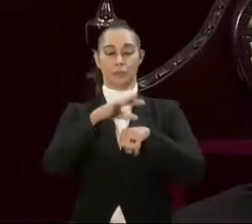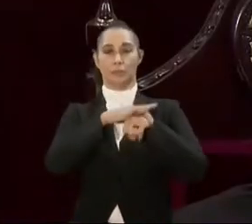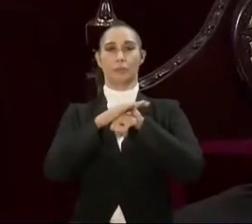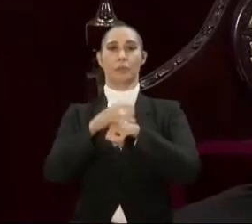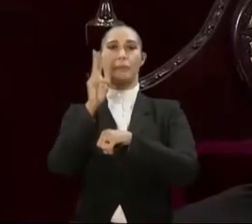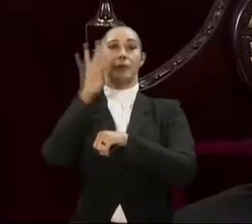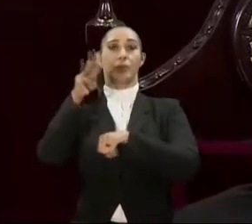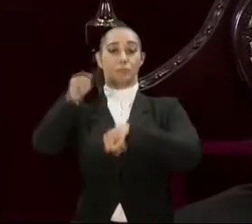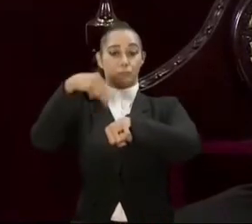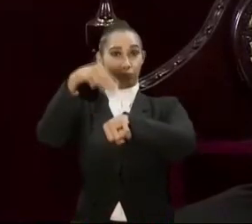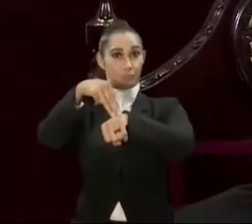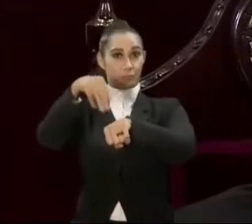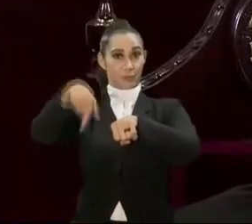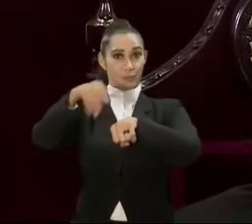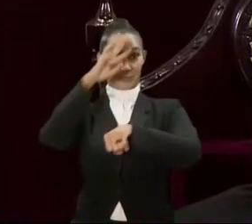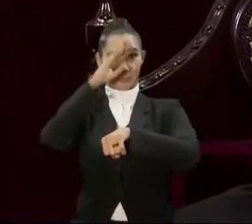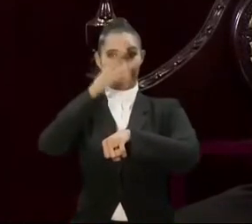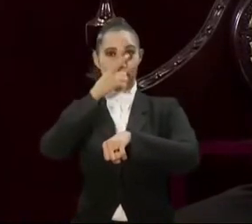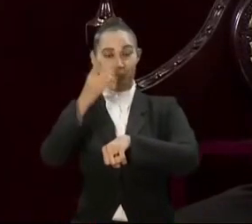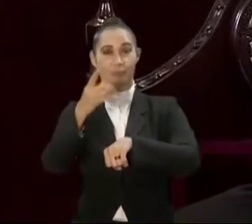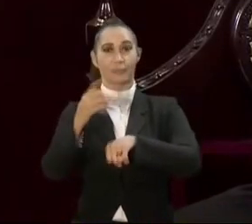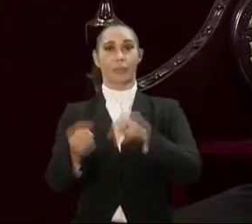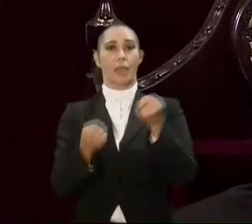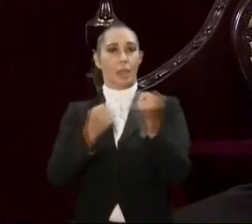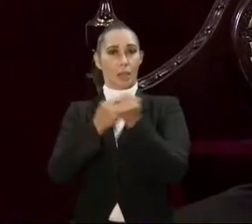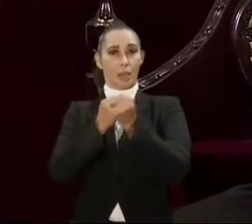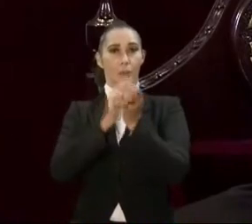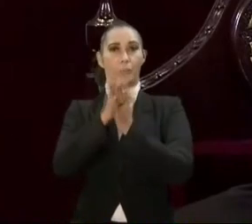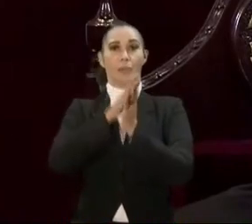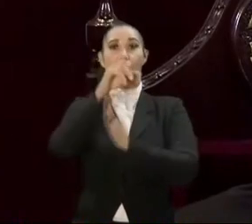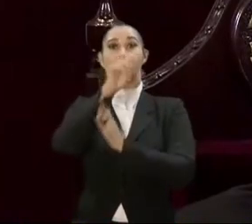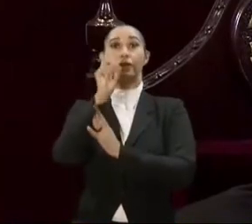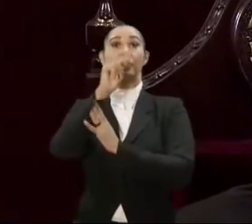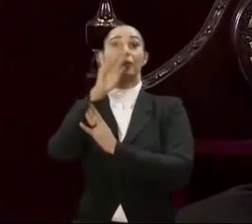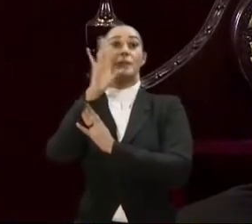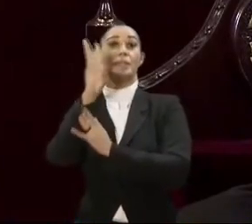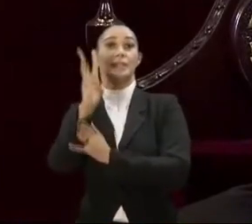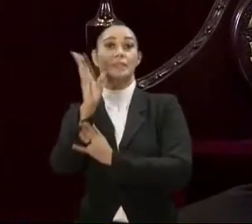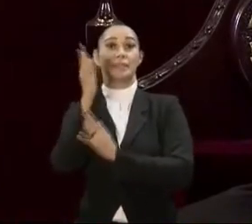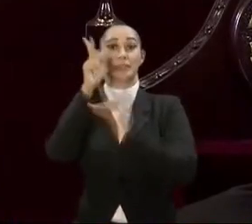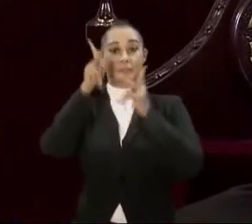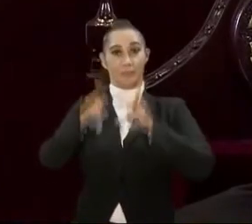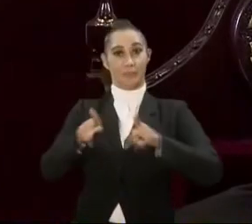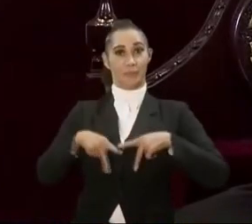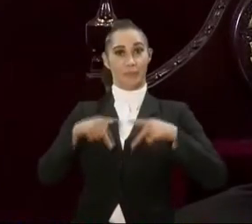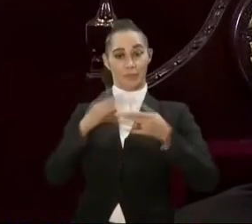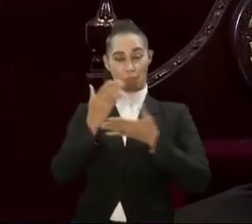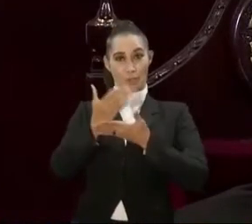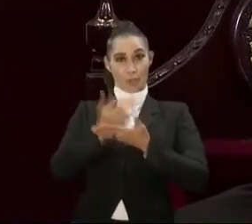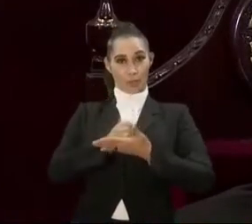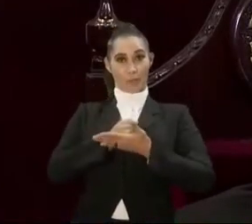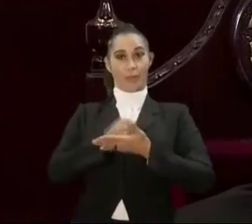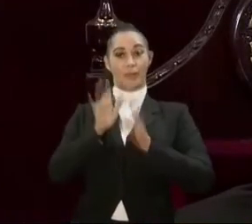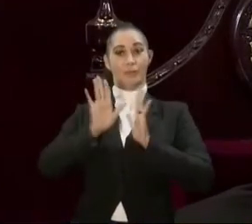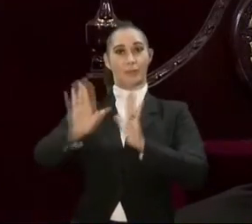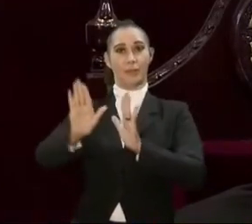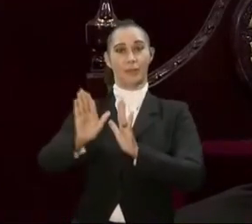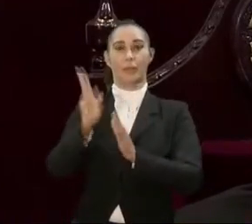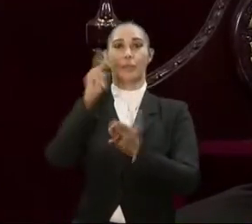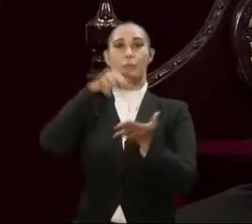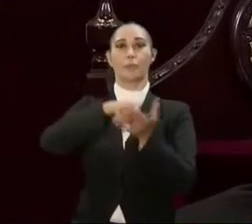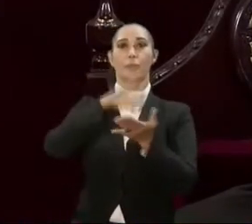en 22 municipios del país, impactando a más de 126.000 personas y ahorrándole a los beneficiarios